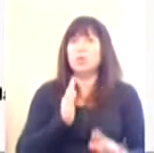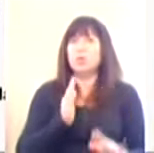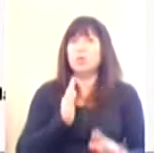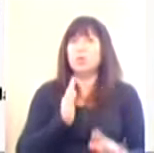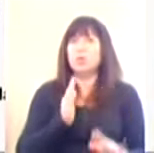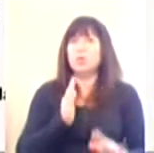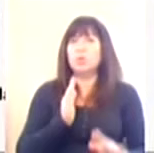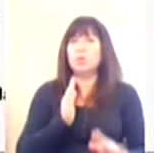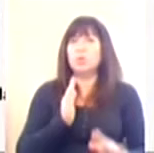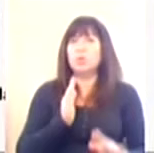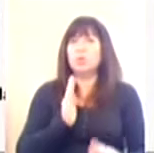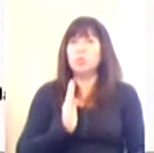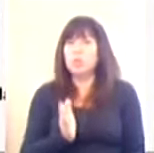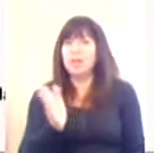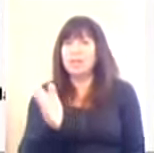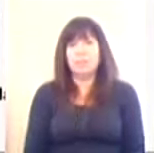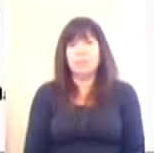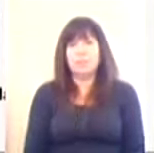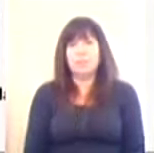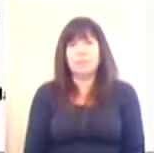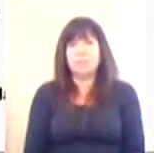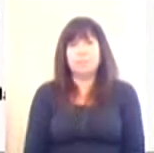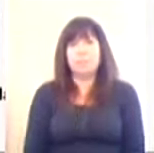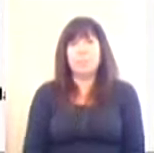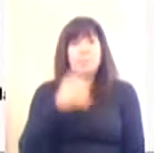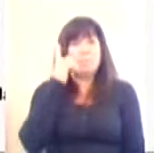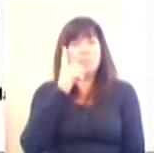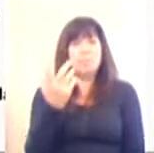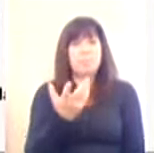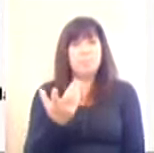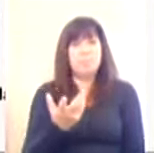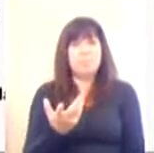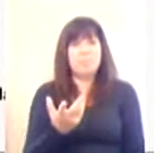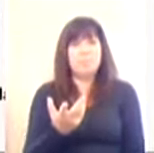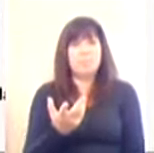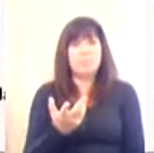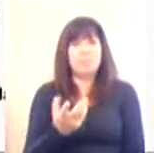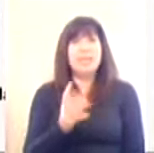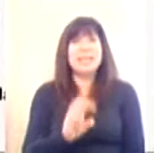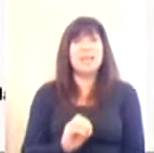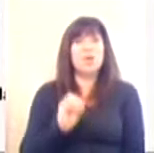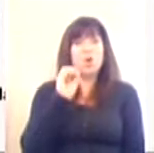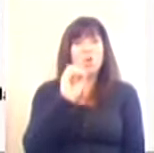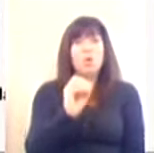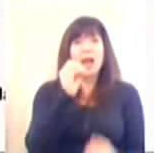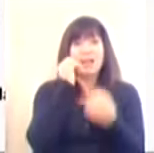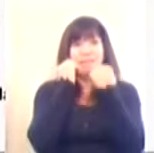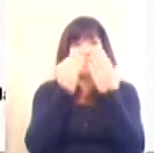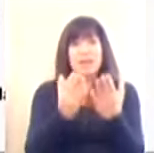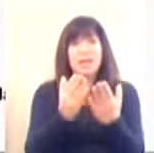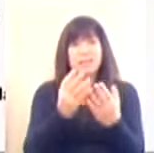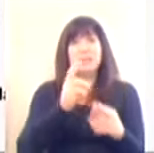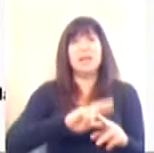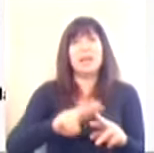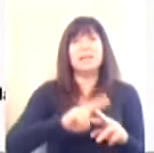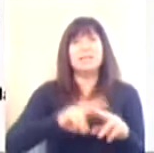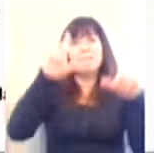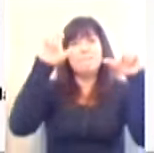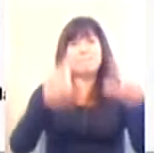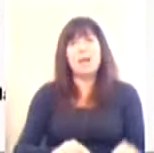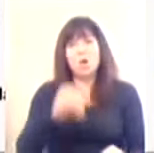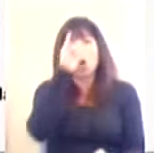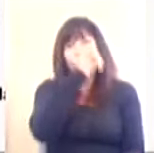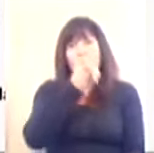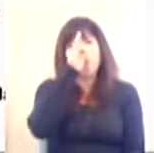para el país al incorporar es los beneficios que generaría la menor contaminación del aire. Y ustedes ven que